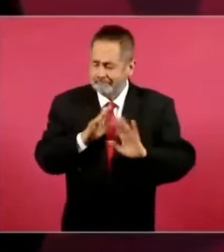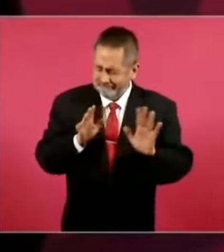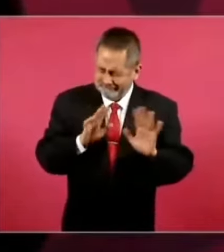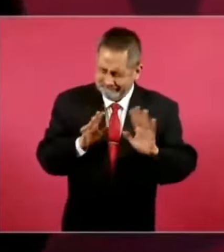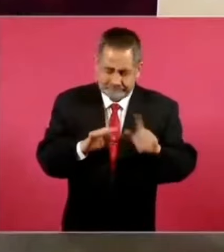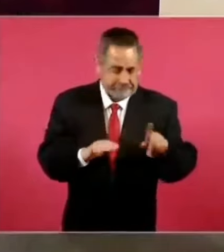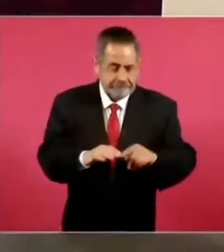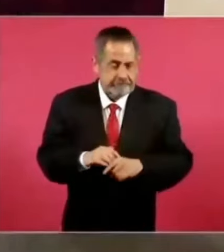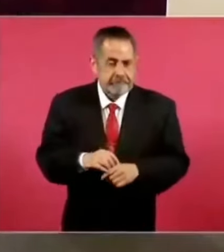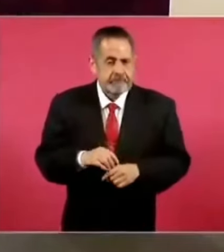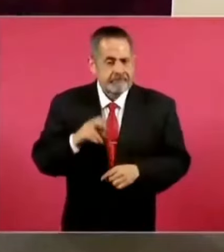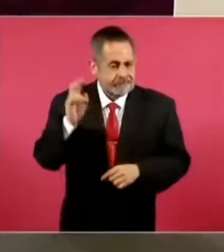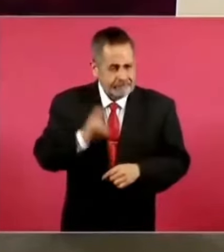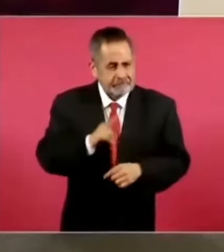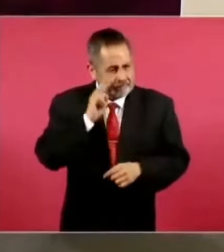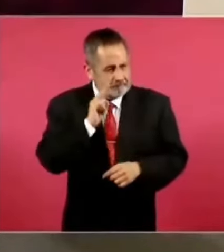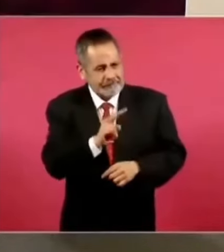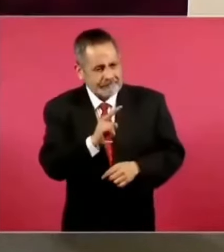triste.